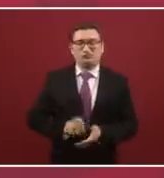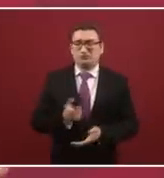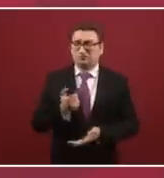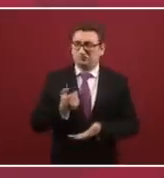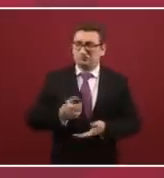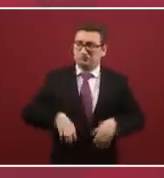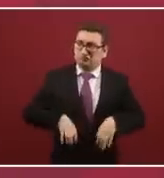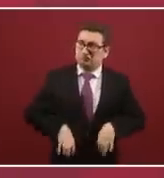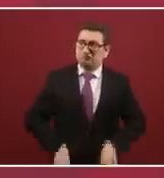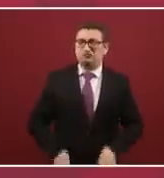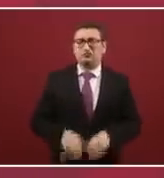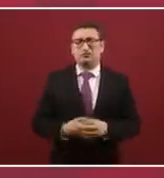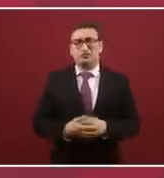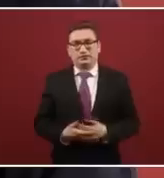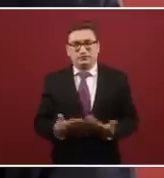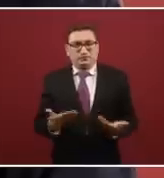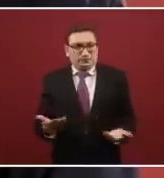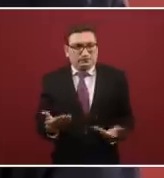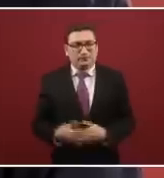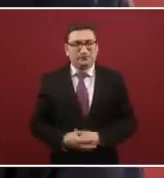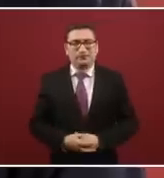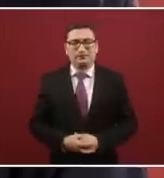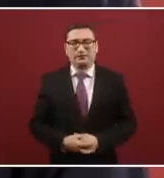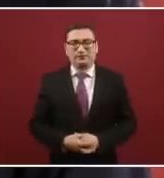el gobierno y